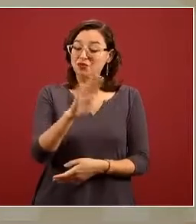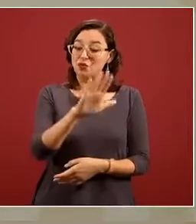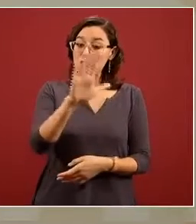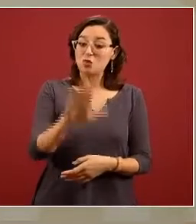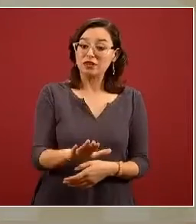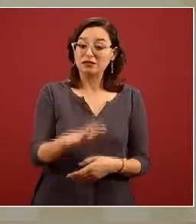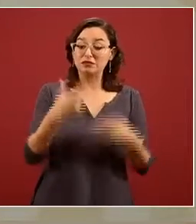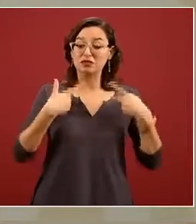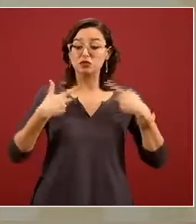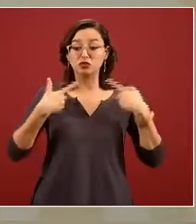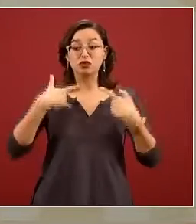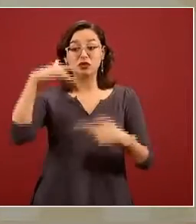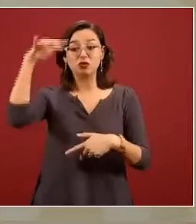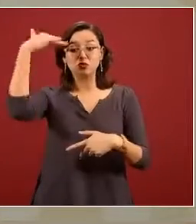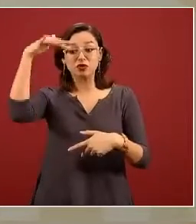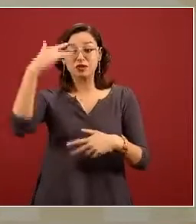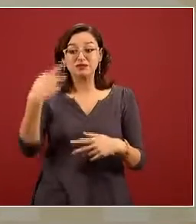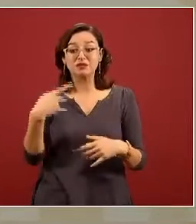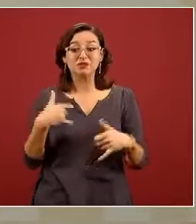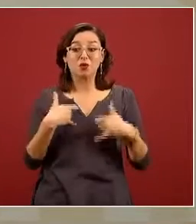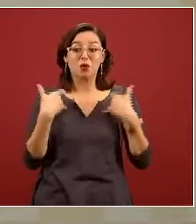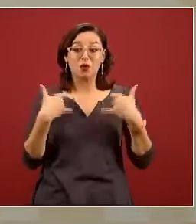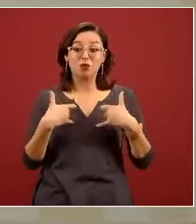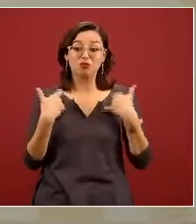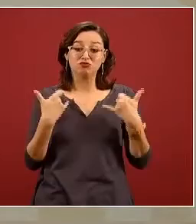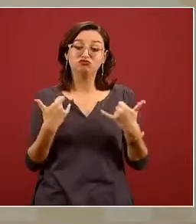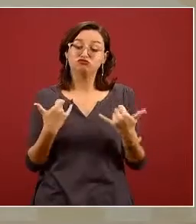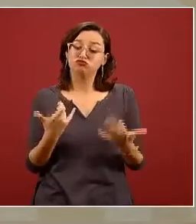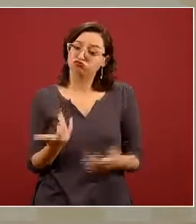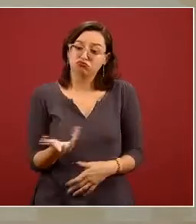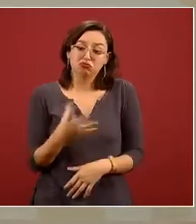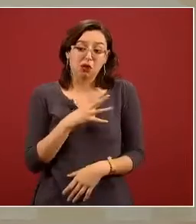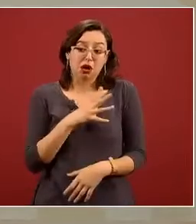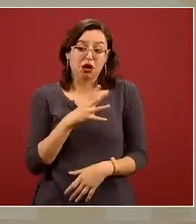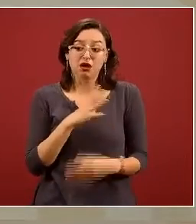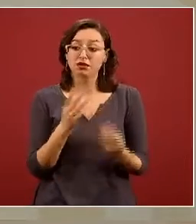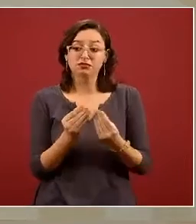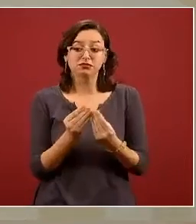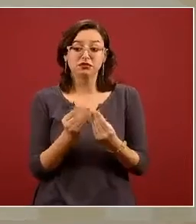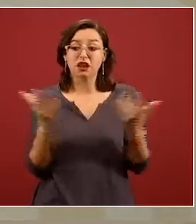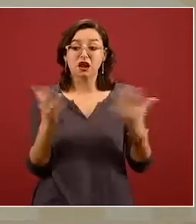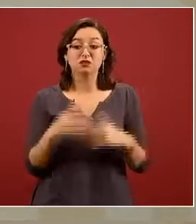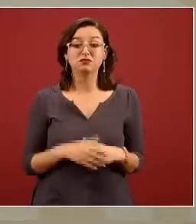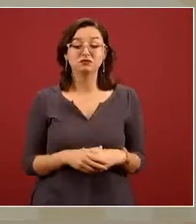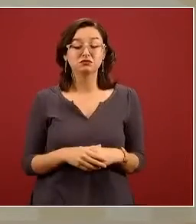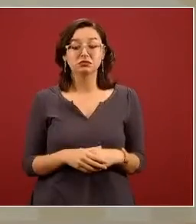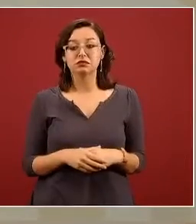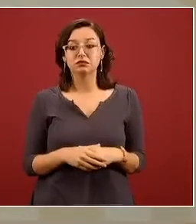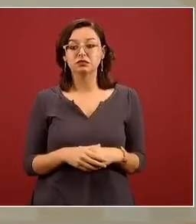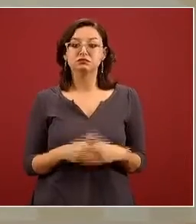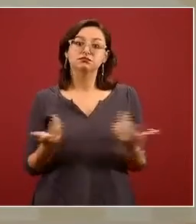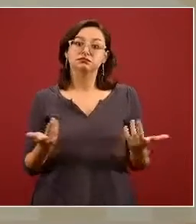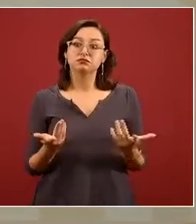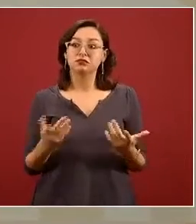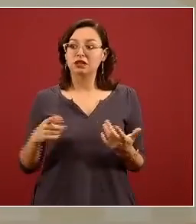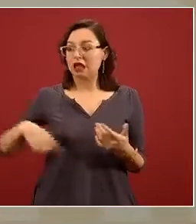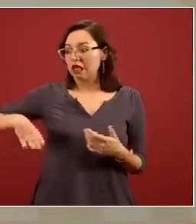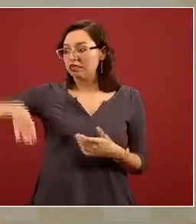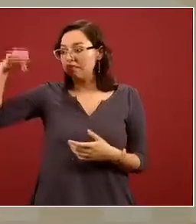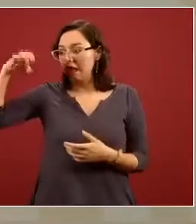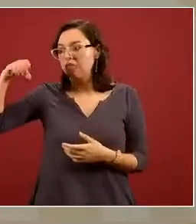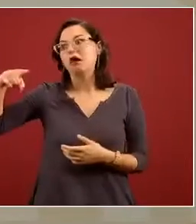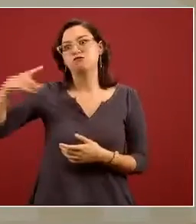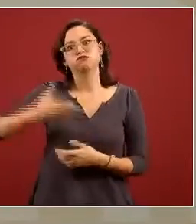personas adultas jóvenes, efectivamente es una realidad, existe, es muchísimo menos frecuente que en adultos